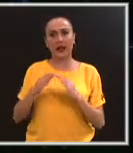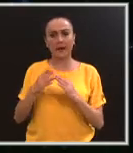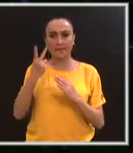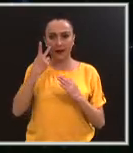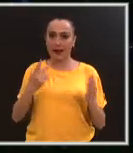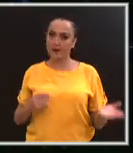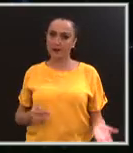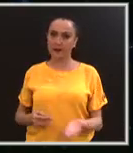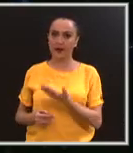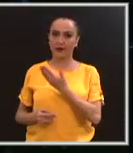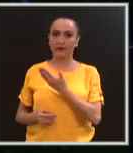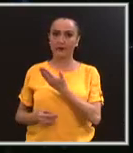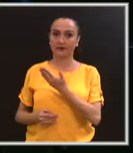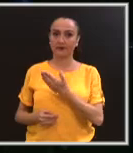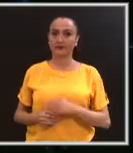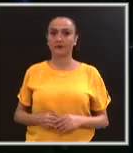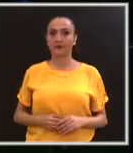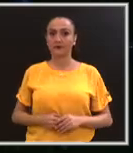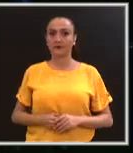siguiente